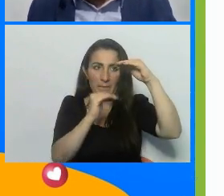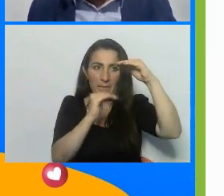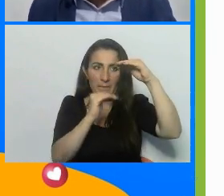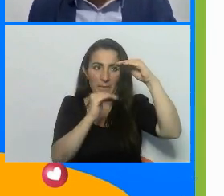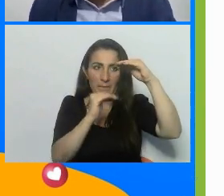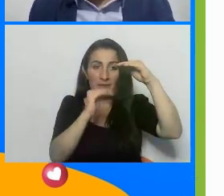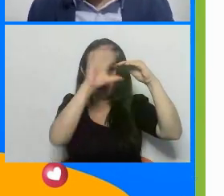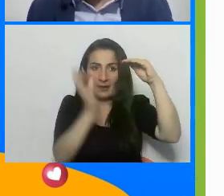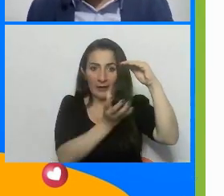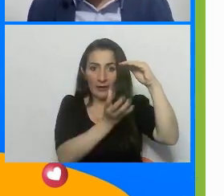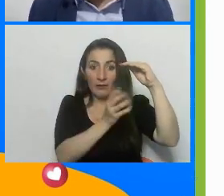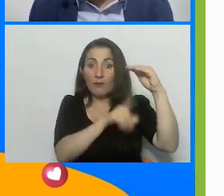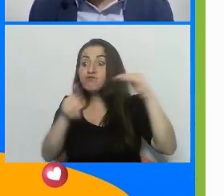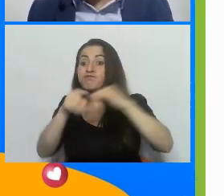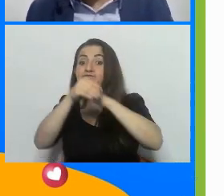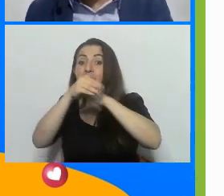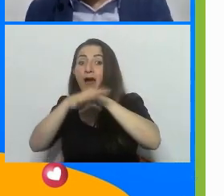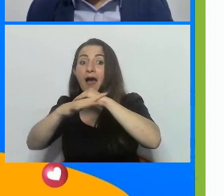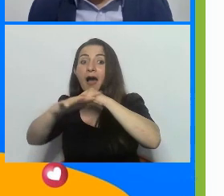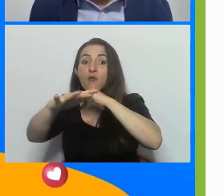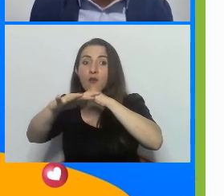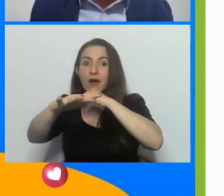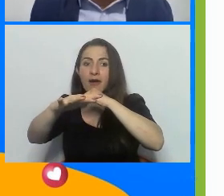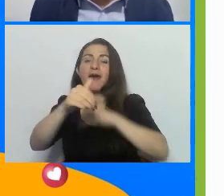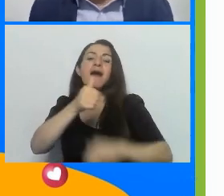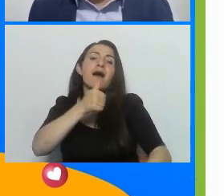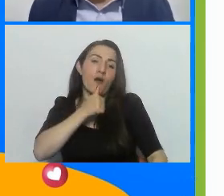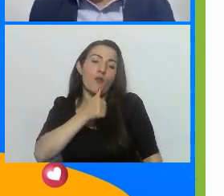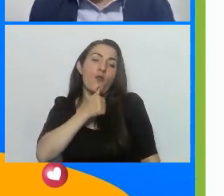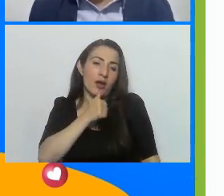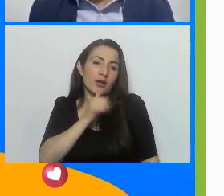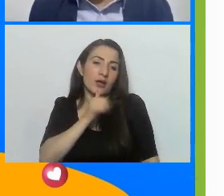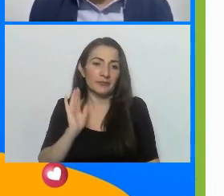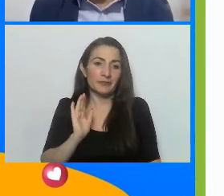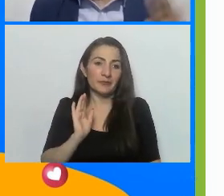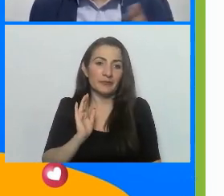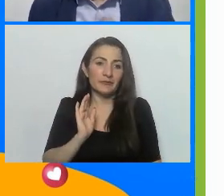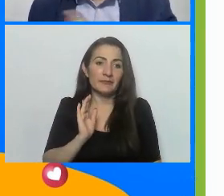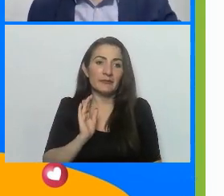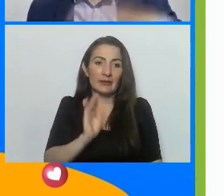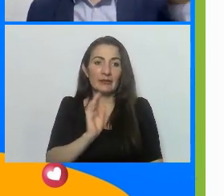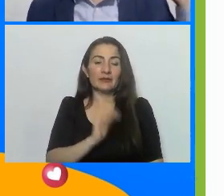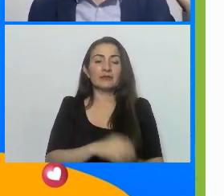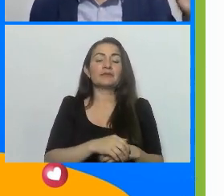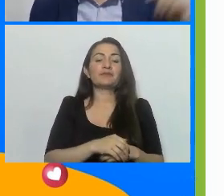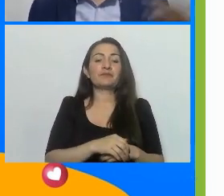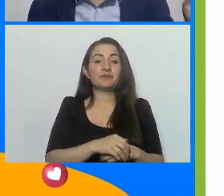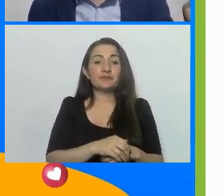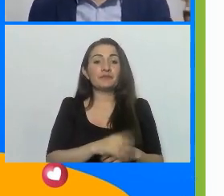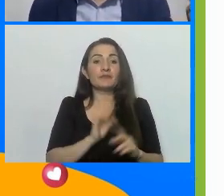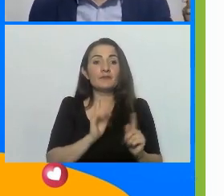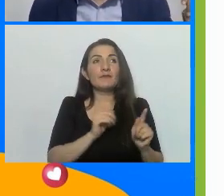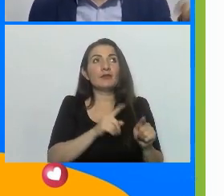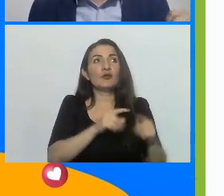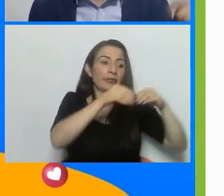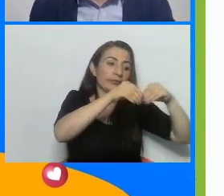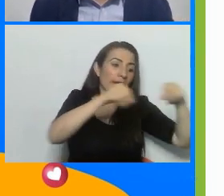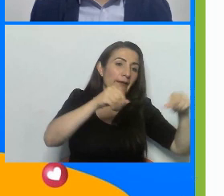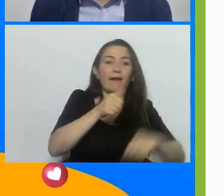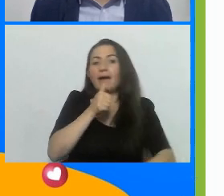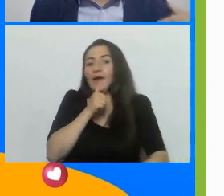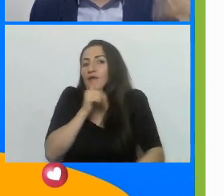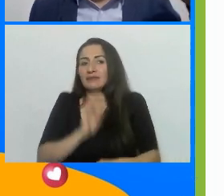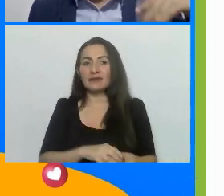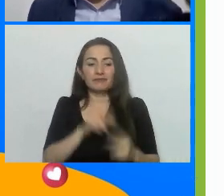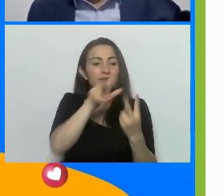agua, ¿ya? Esa es la primera diferencia entre un terrestre y un acuático, y con eso lo definimos todo. Y si yo lo quiero hacer más sencillo, pues los terrestres son los que